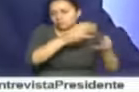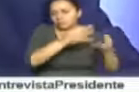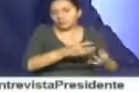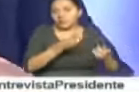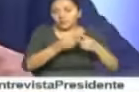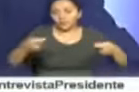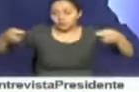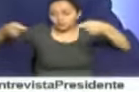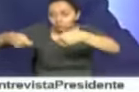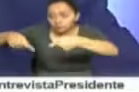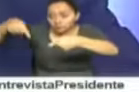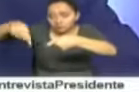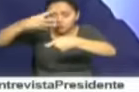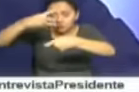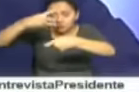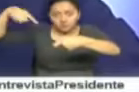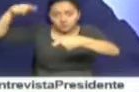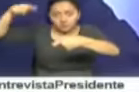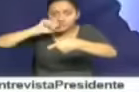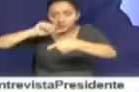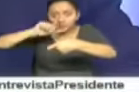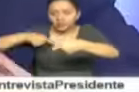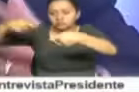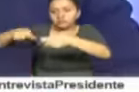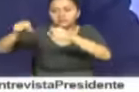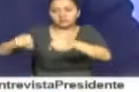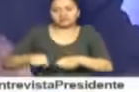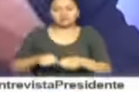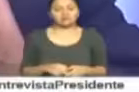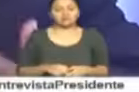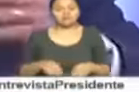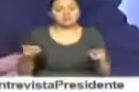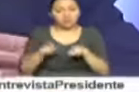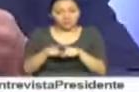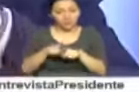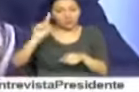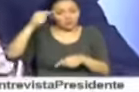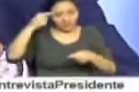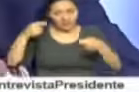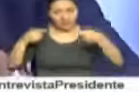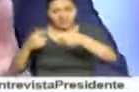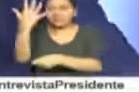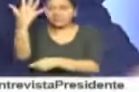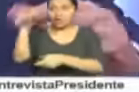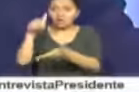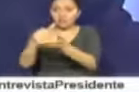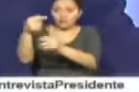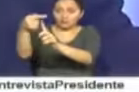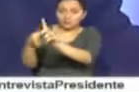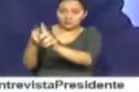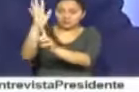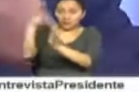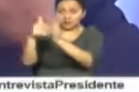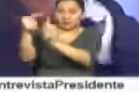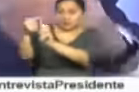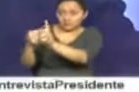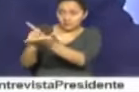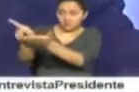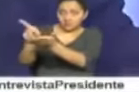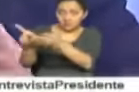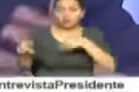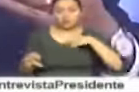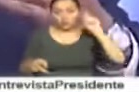pensión. De ahí viene la deuda. Como al otro general se le subsidia $3,000. ¿Usted cree que hay derecho? $3,000 de subsidio y una pensión de casi $5,000 en un